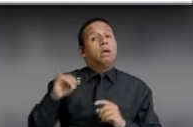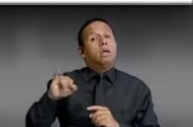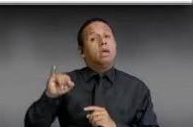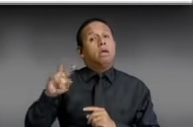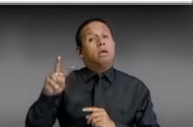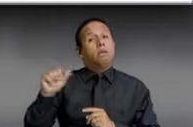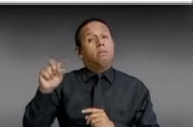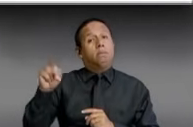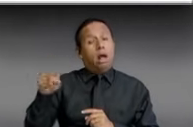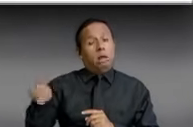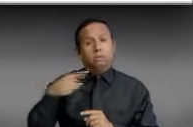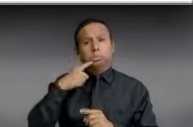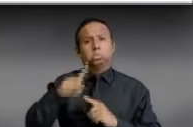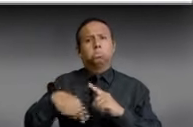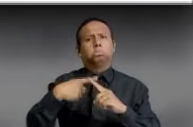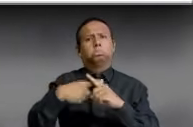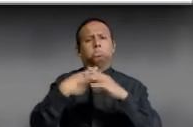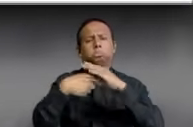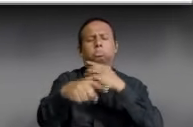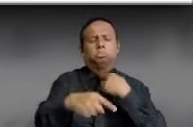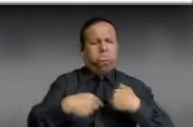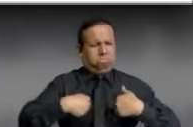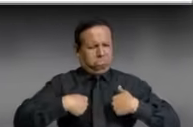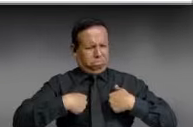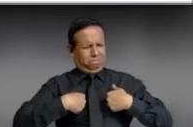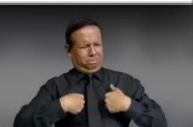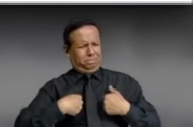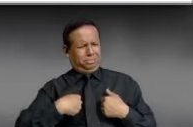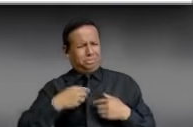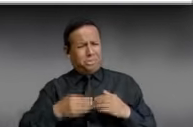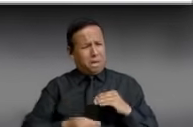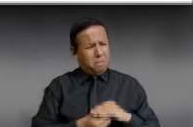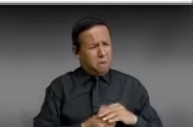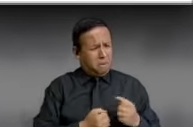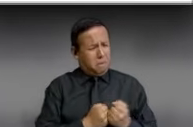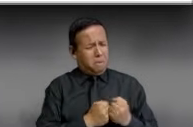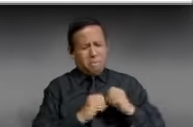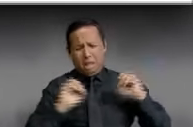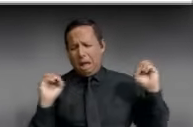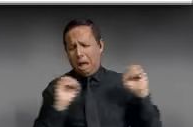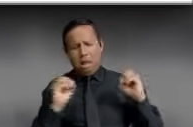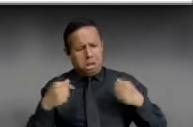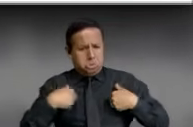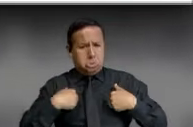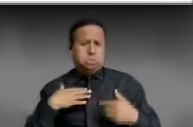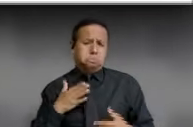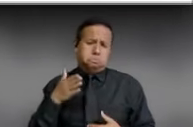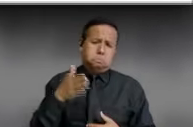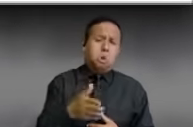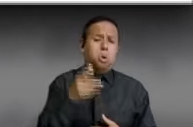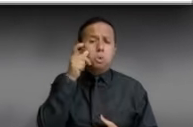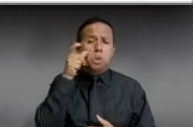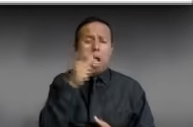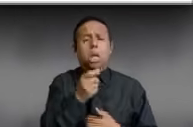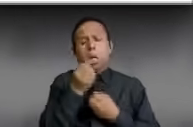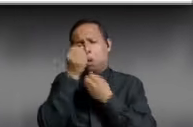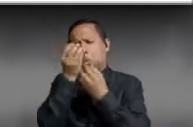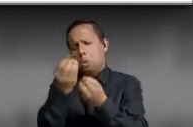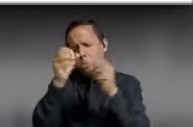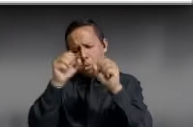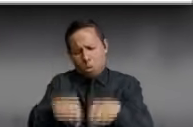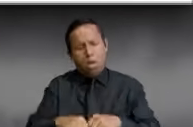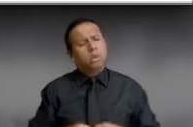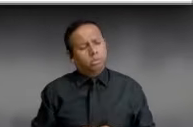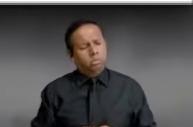señaló que se encuentra con su conciencia tranquila y que acudirá a la fiscalía para destruir lo que considera una patraña en su contra dijo